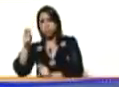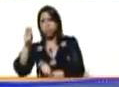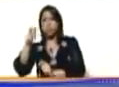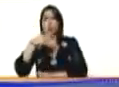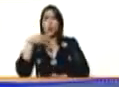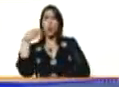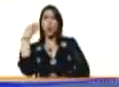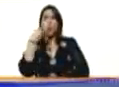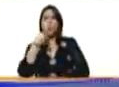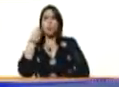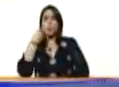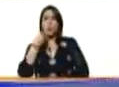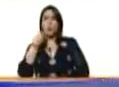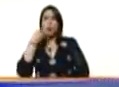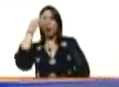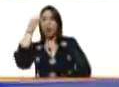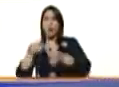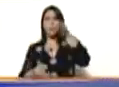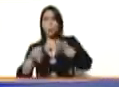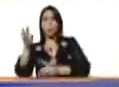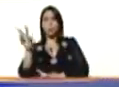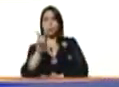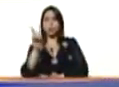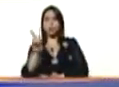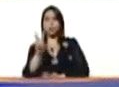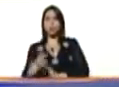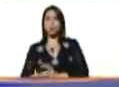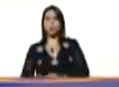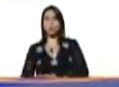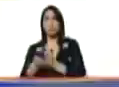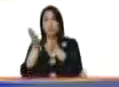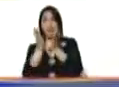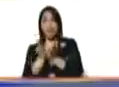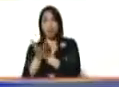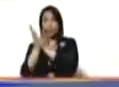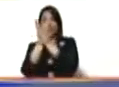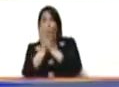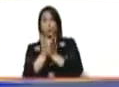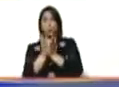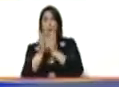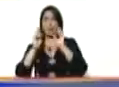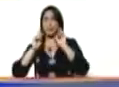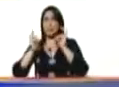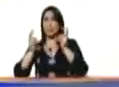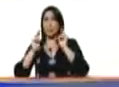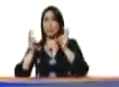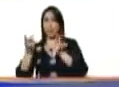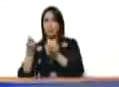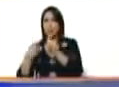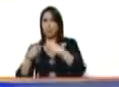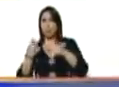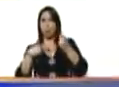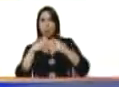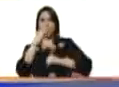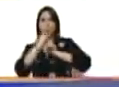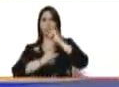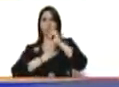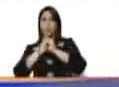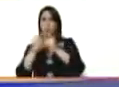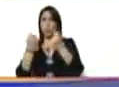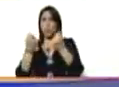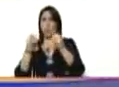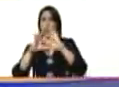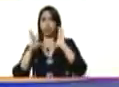joven abogado venezolano, estudioso del tema de los negocios internacionales y la economía